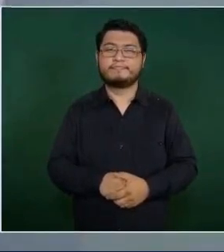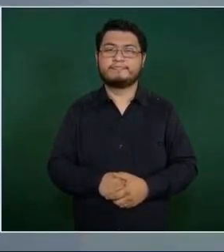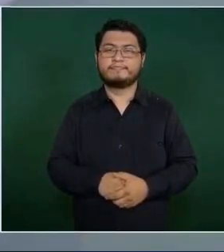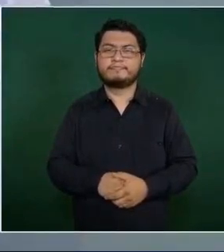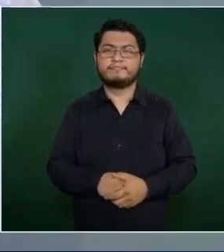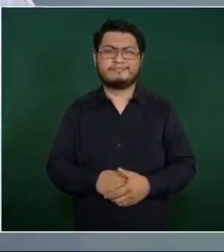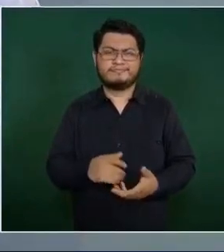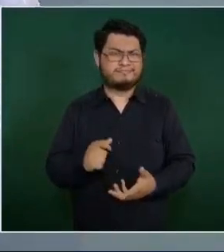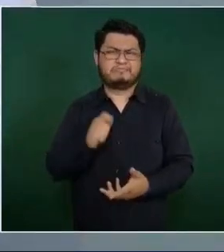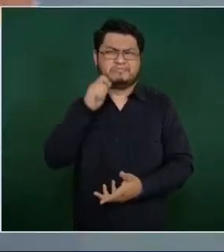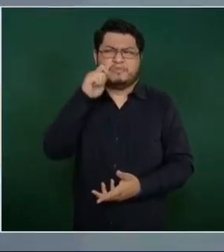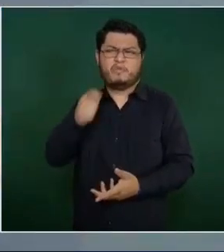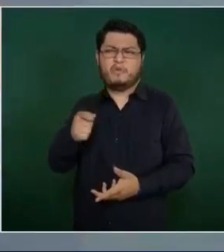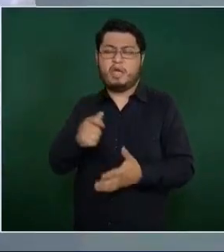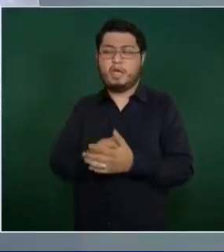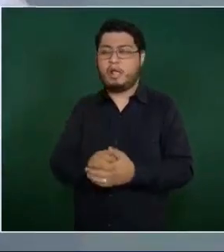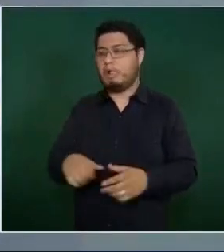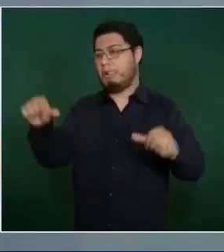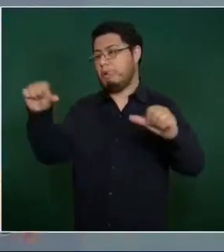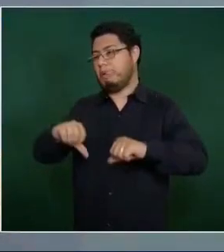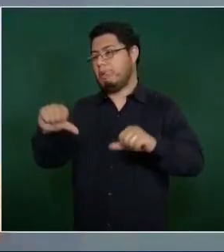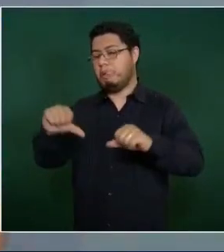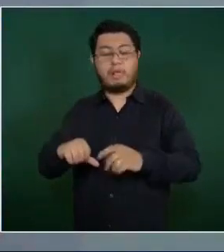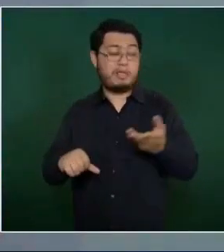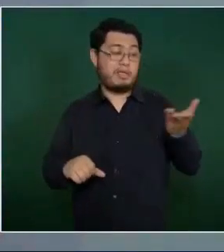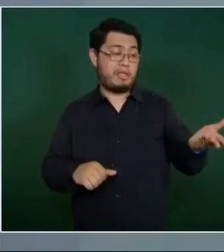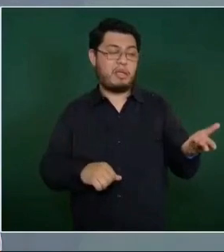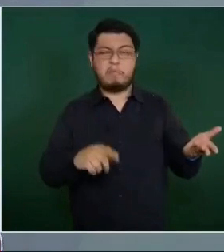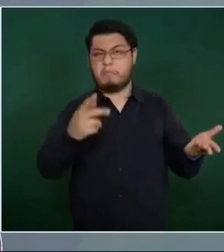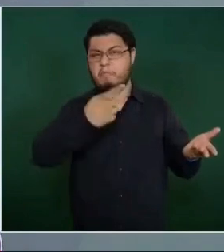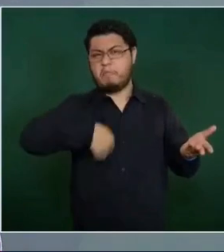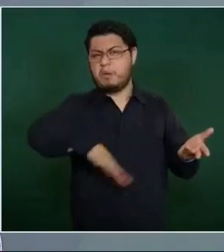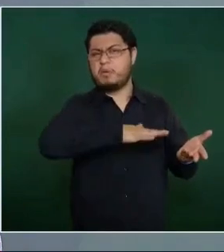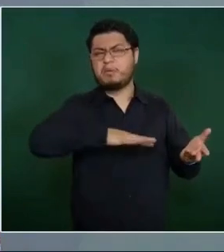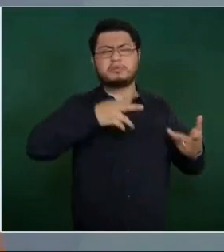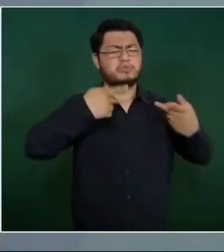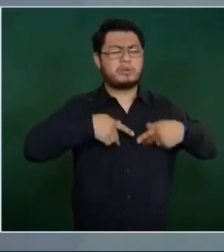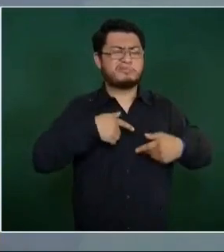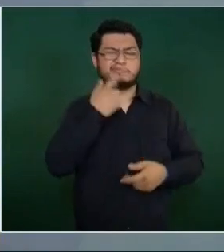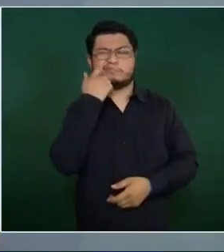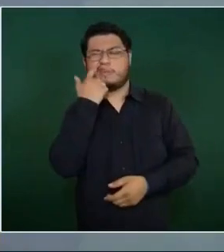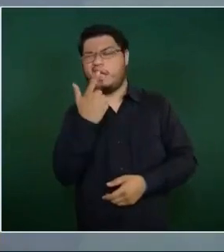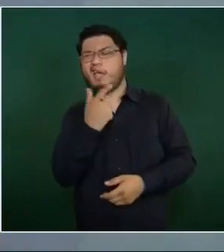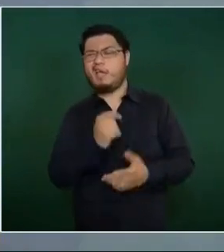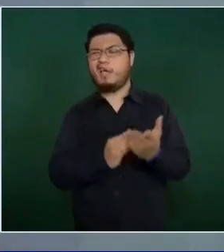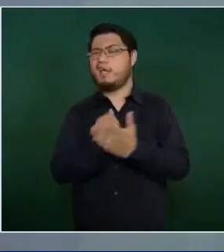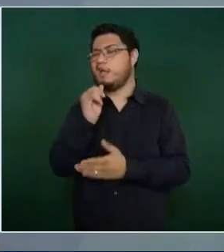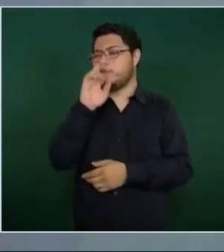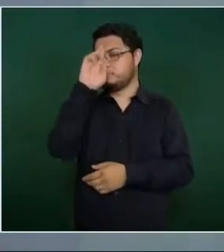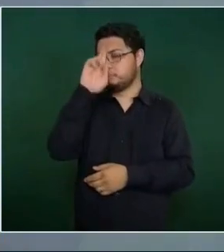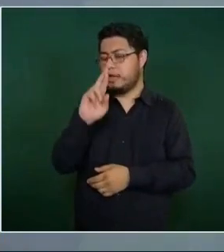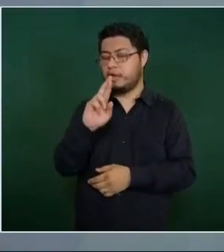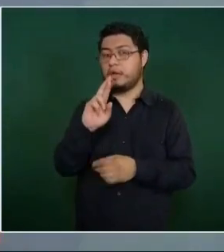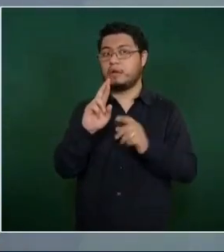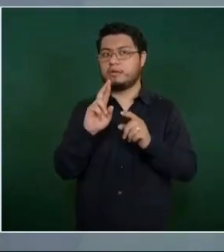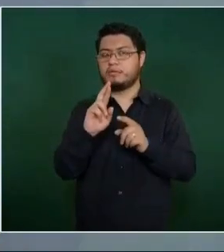Pues eso no quiere decir que el pueblo no quiere la democracia, no la quieren las élites.